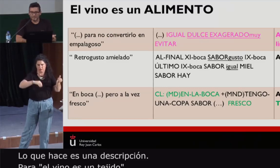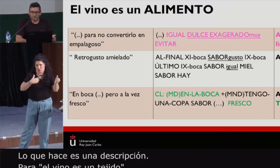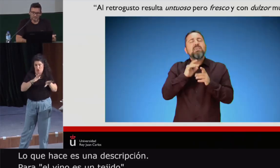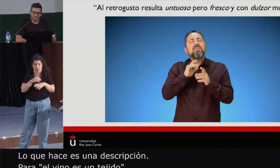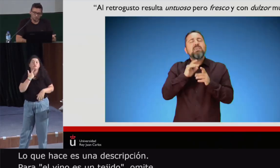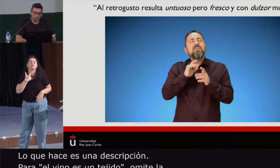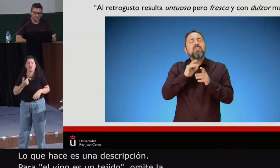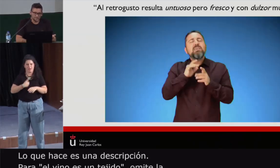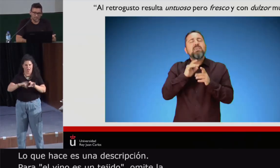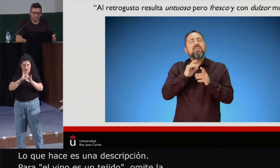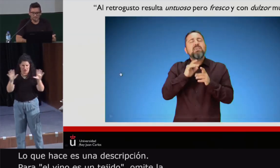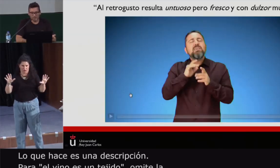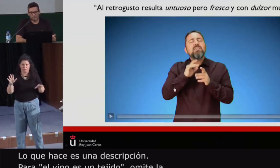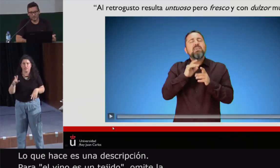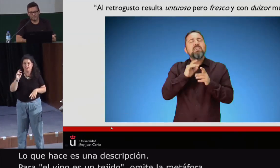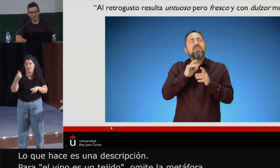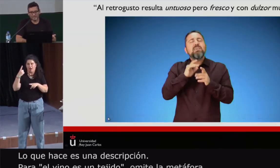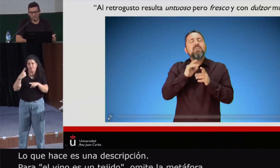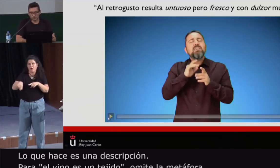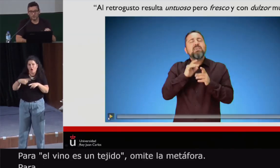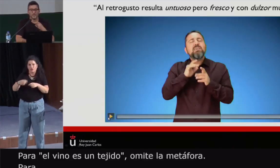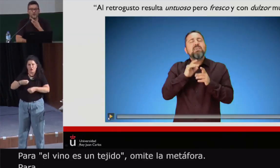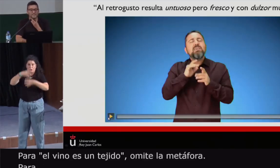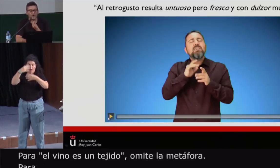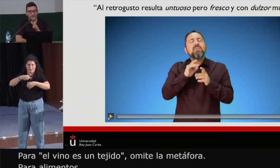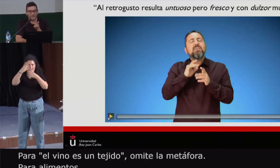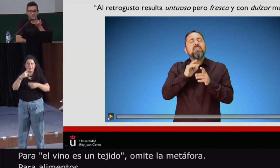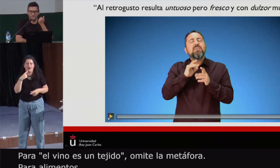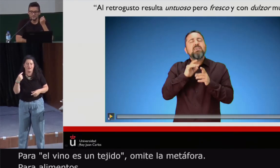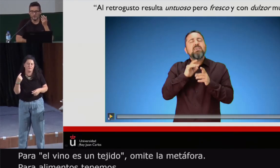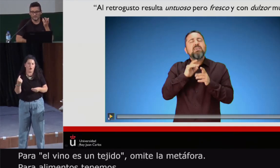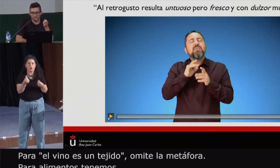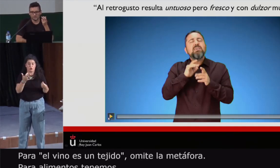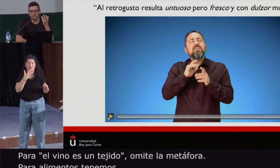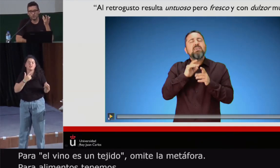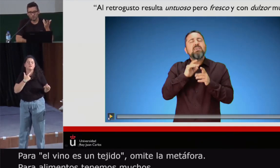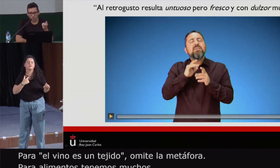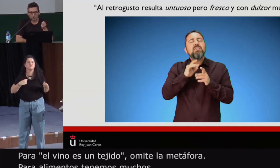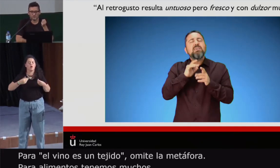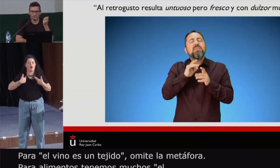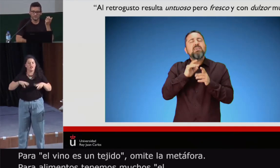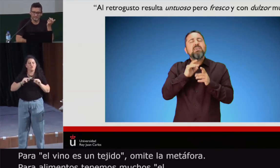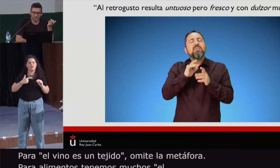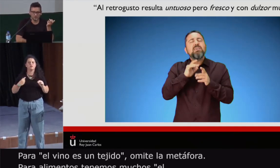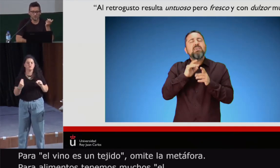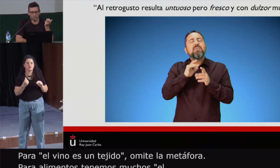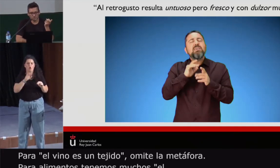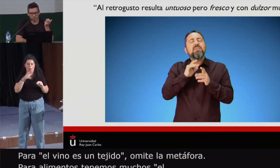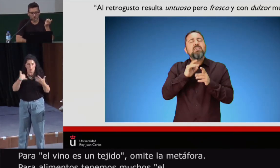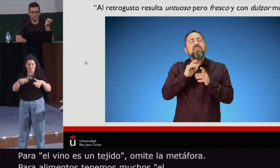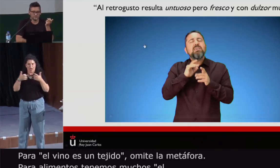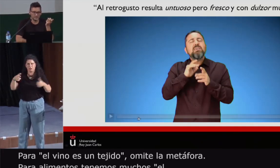Para alimentos sí que tenemos muchas también, y por ejemplo aquí vemos el retrogusto, que es lo que se nos queda, ¿no? Pues resulta untuoso, fresco,